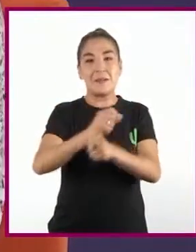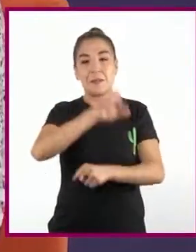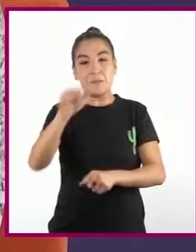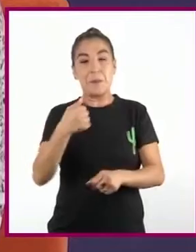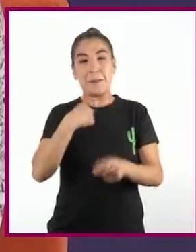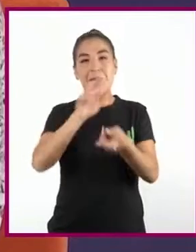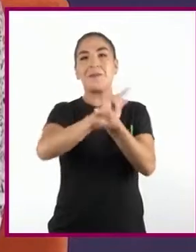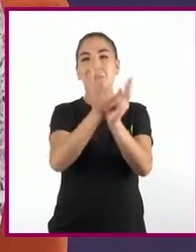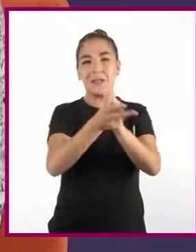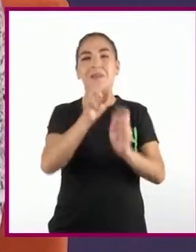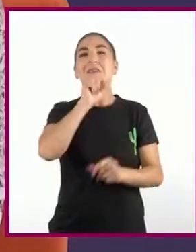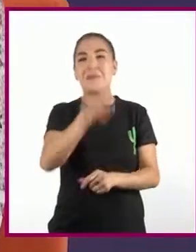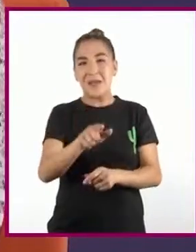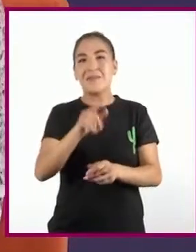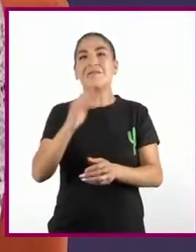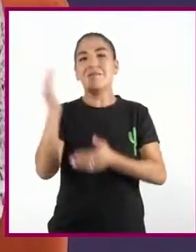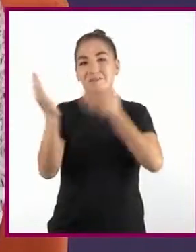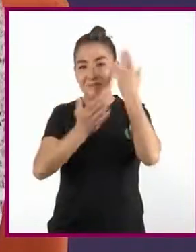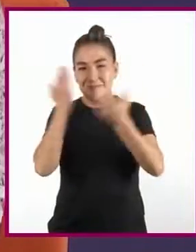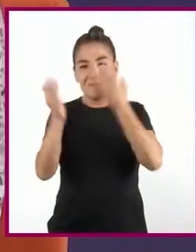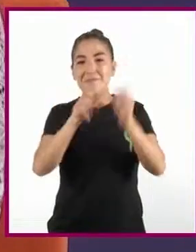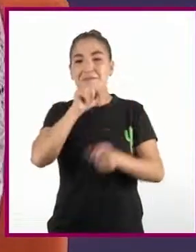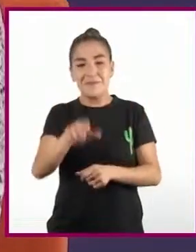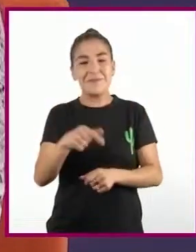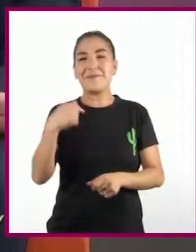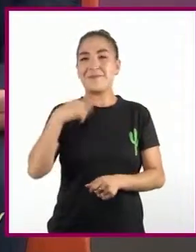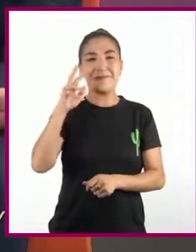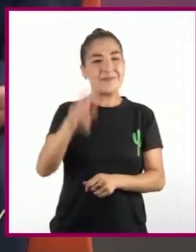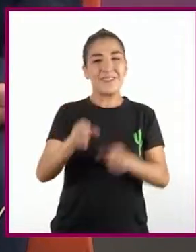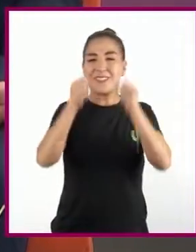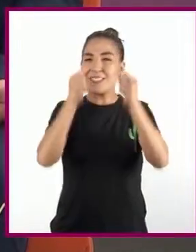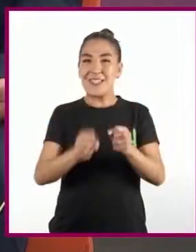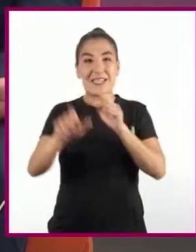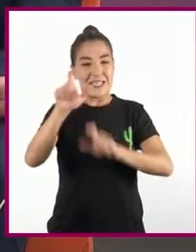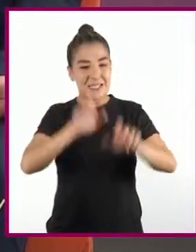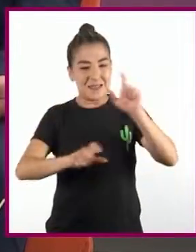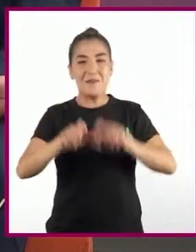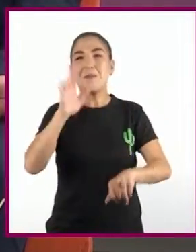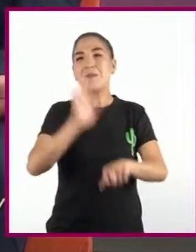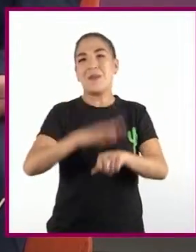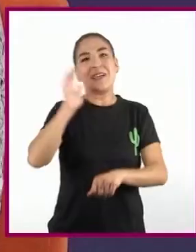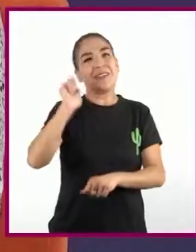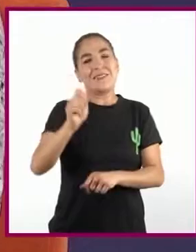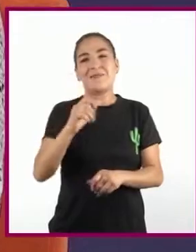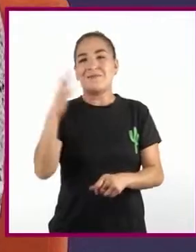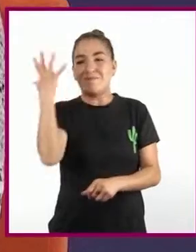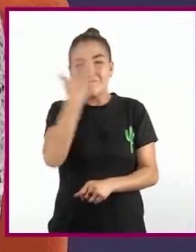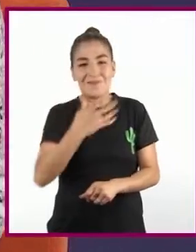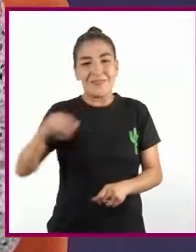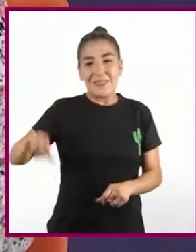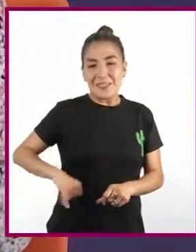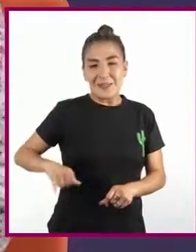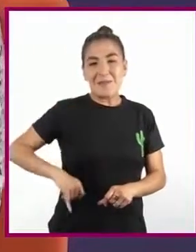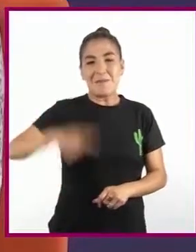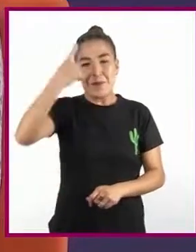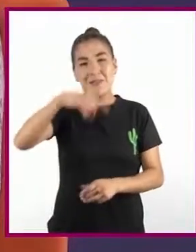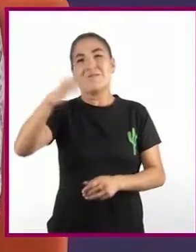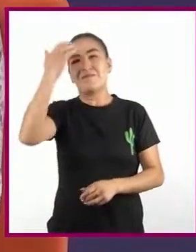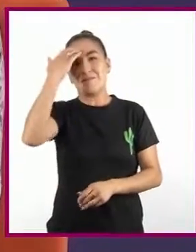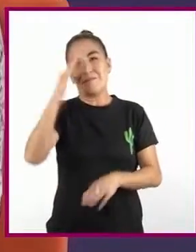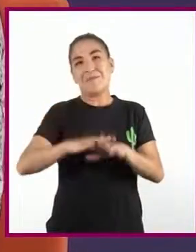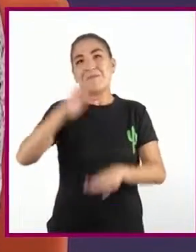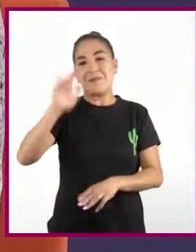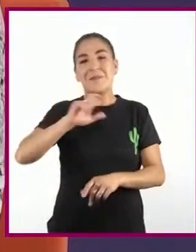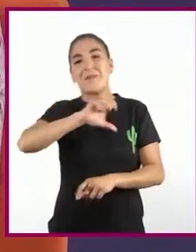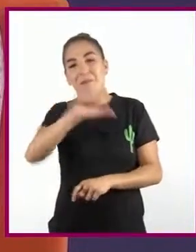también empezó a estudiar la carrera de QFB, entonces me pareció que el área de la química y de las ciencias pues era algo maravilloso que nos permitía conocer muchísimas